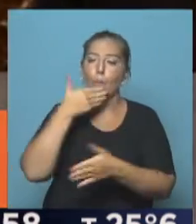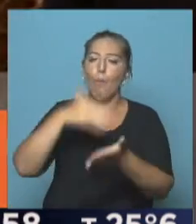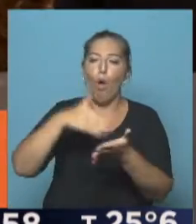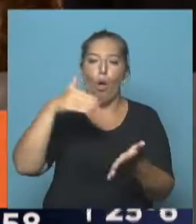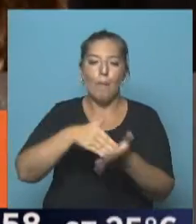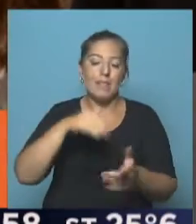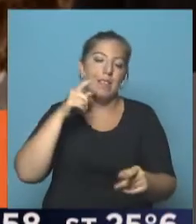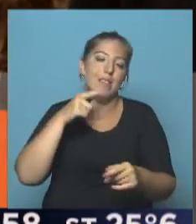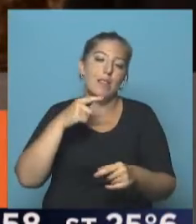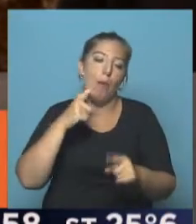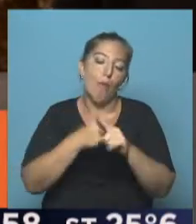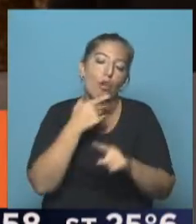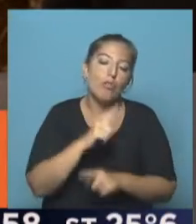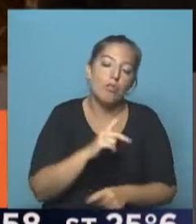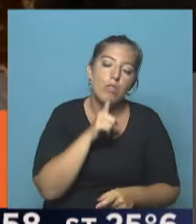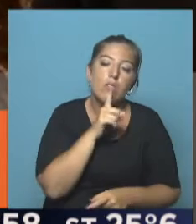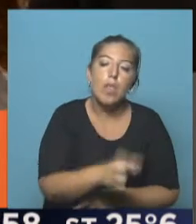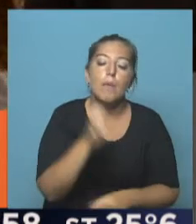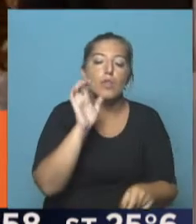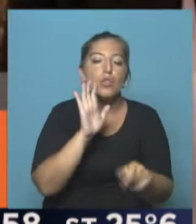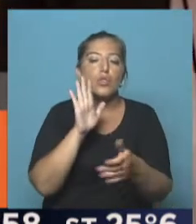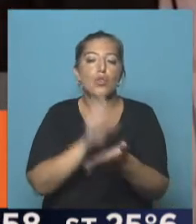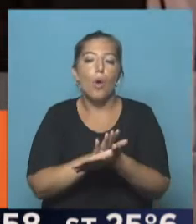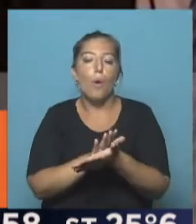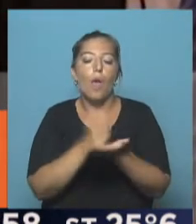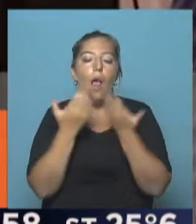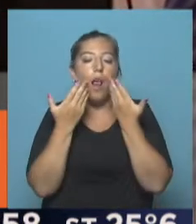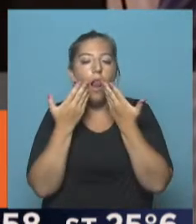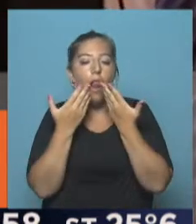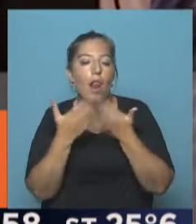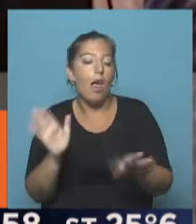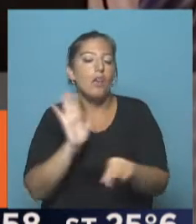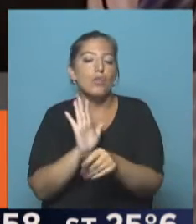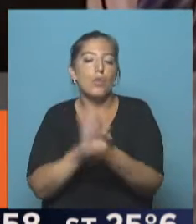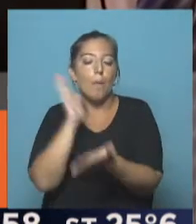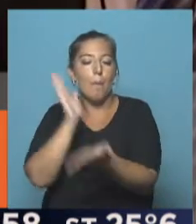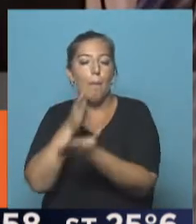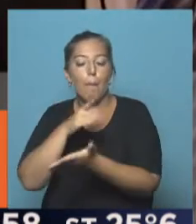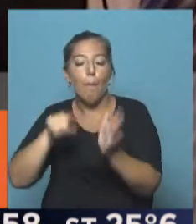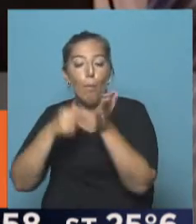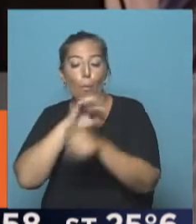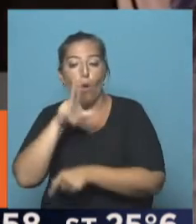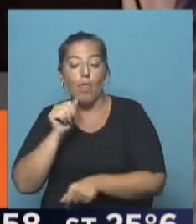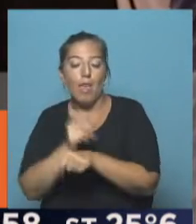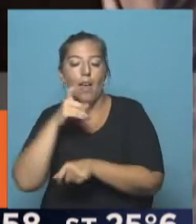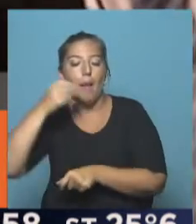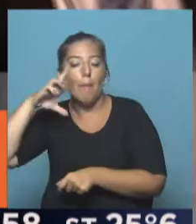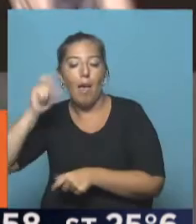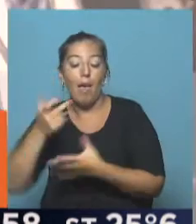en nombre de Trump sobre un eventual alivio en las sanciones que pesan sobre Moscú desde la incorporación de Crimea a la Federación